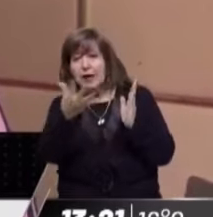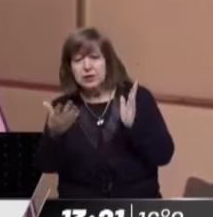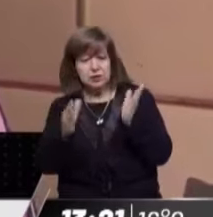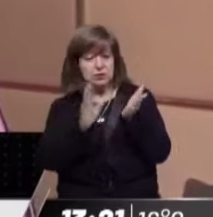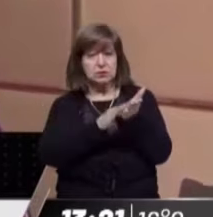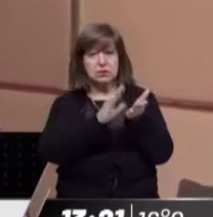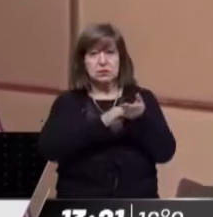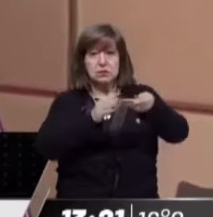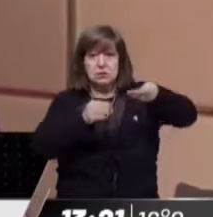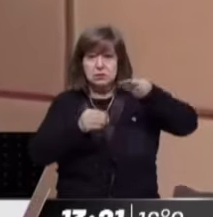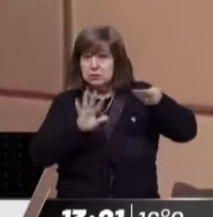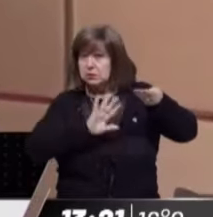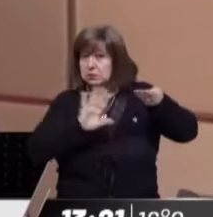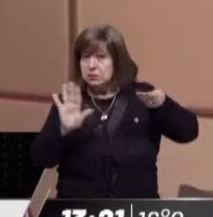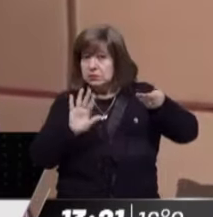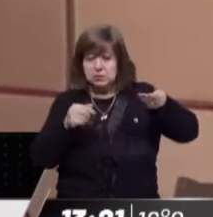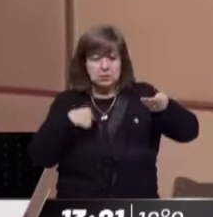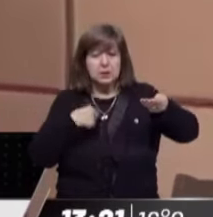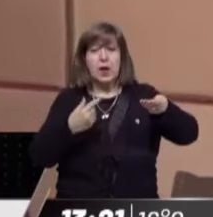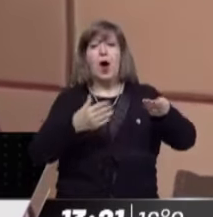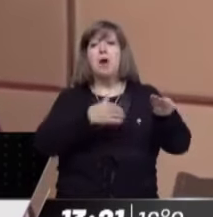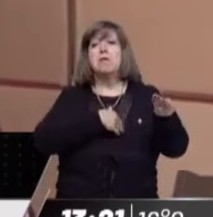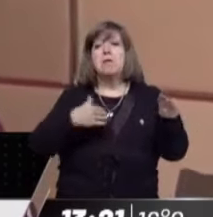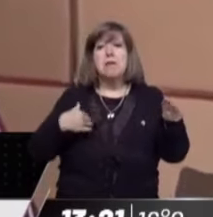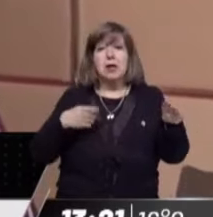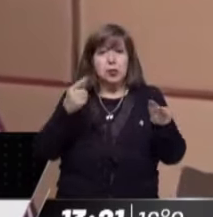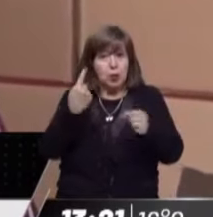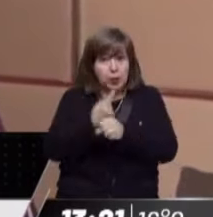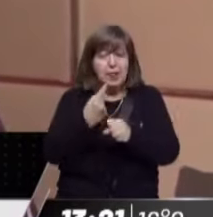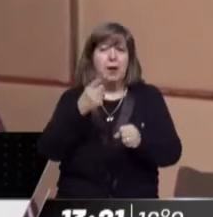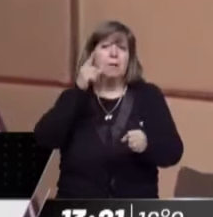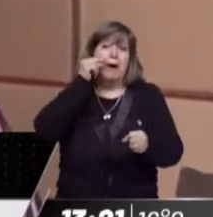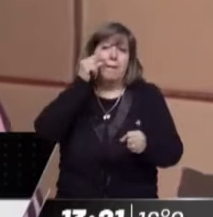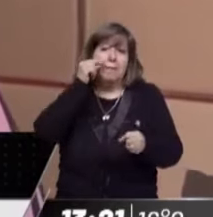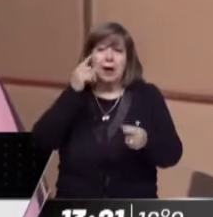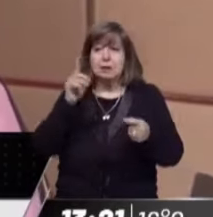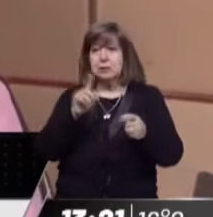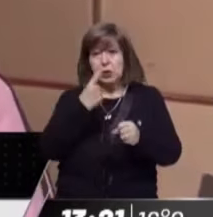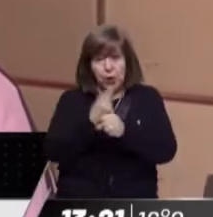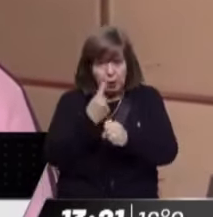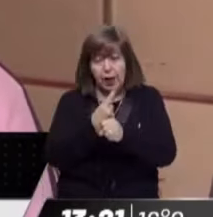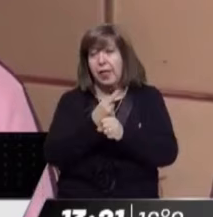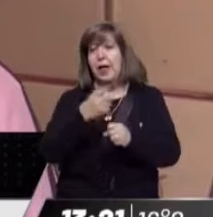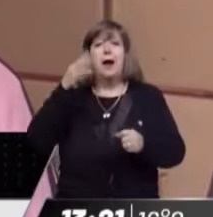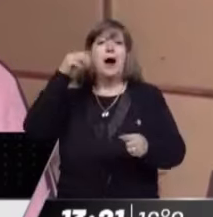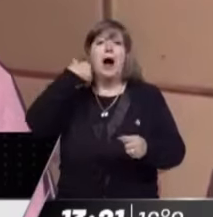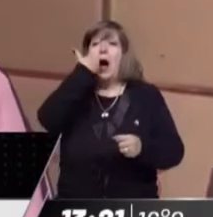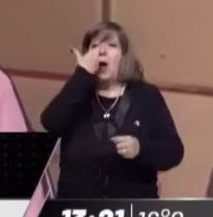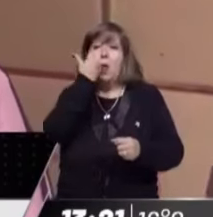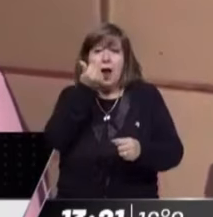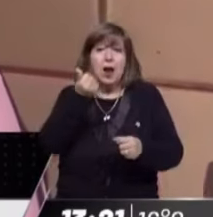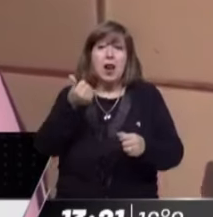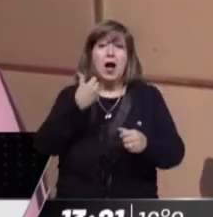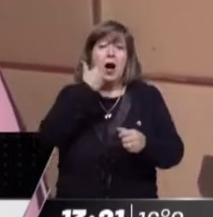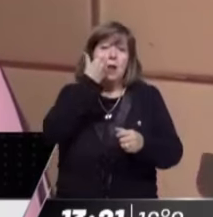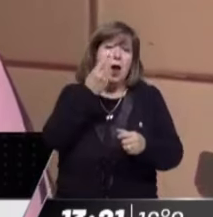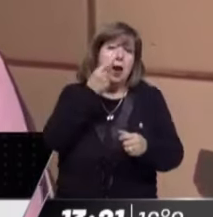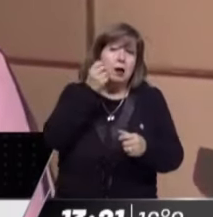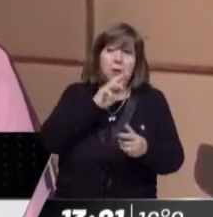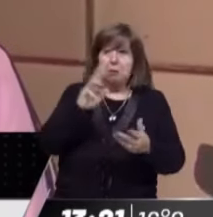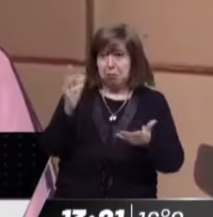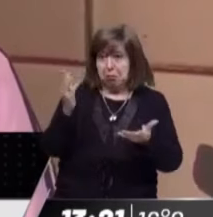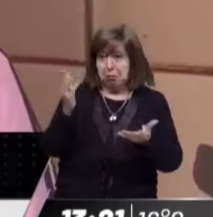eh o en el caso que no esté la mamá el papá o en el caso de que la abuela esté responsable de esos chicos que venga la